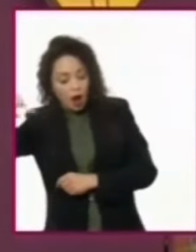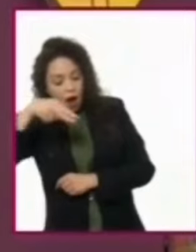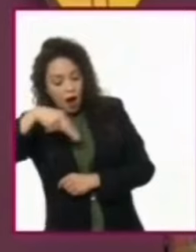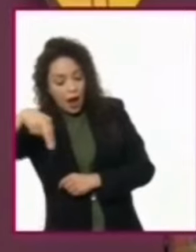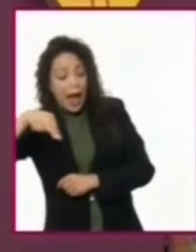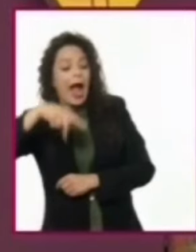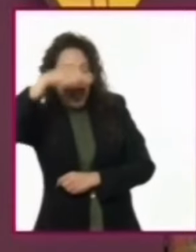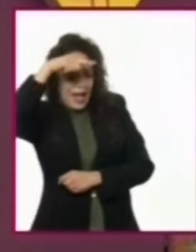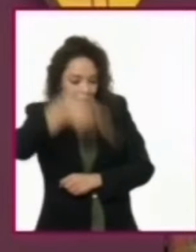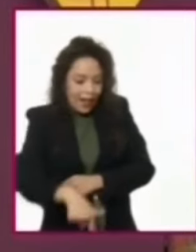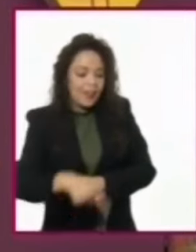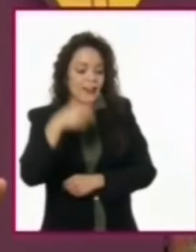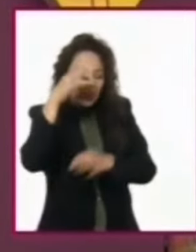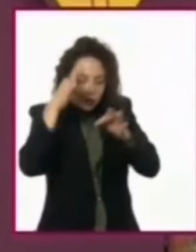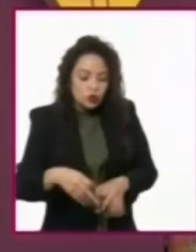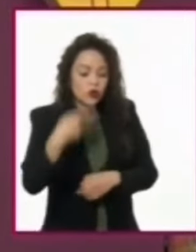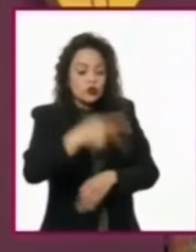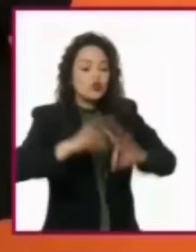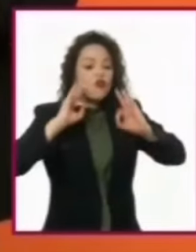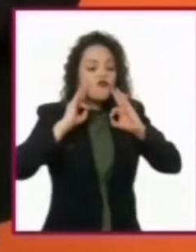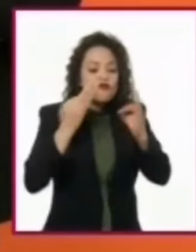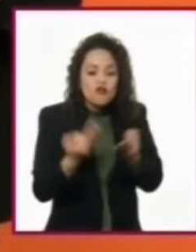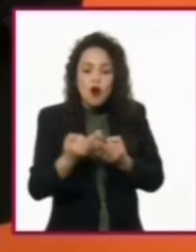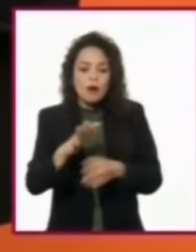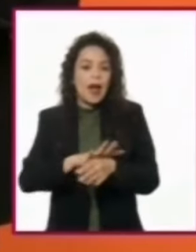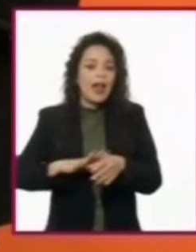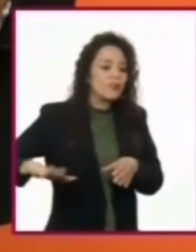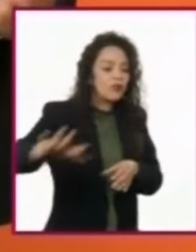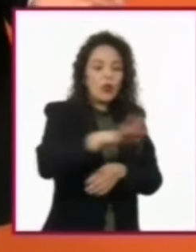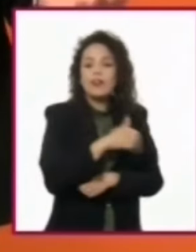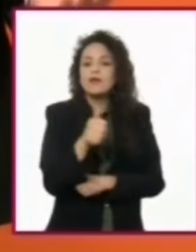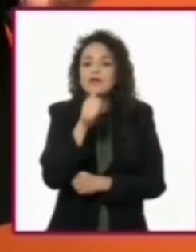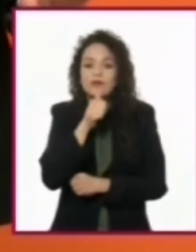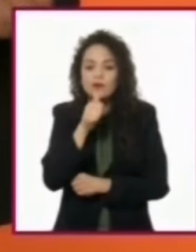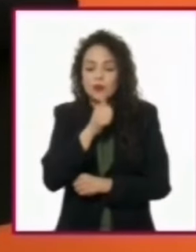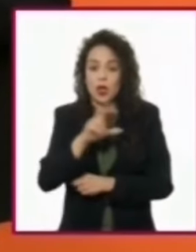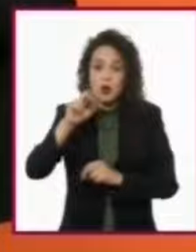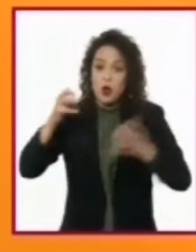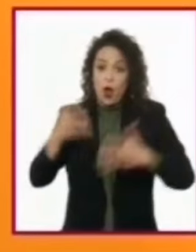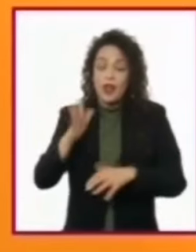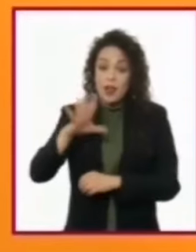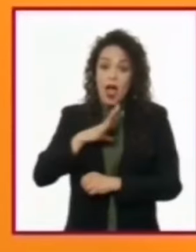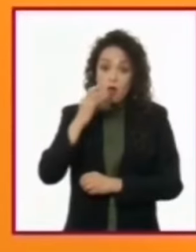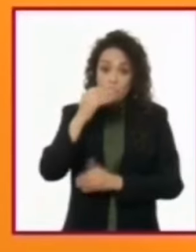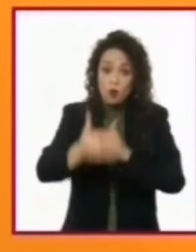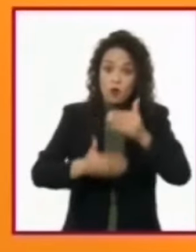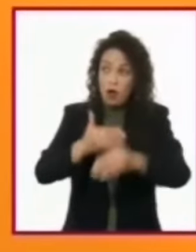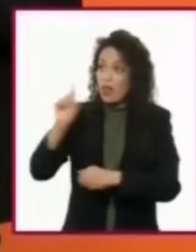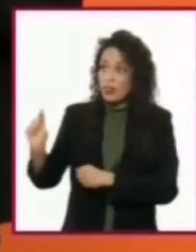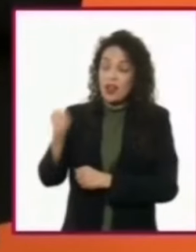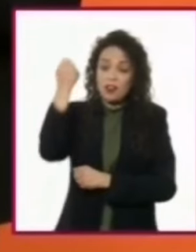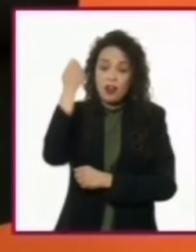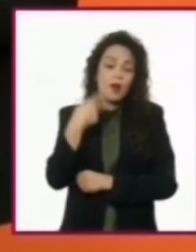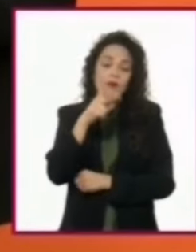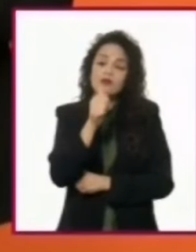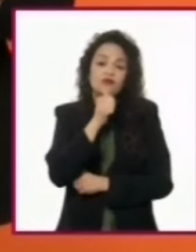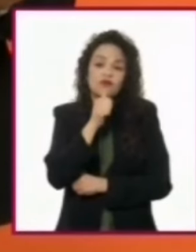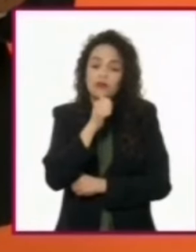lograr observar su estructura completa, aún con los avances tecnológicos que tenemos hoy en día.